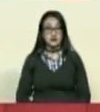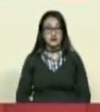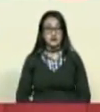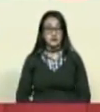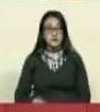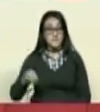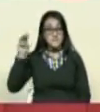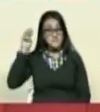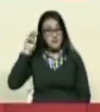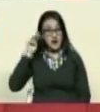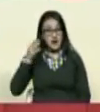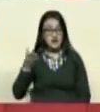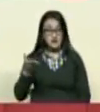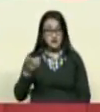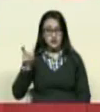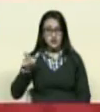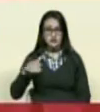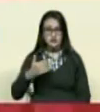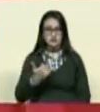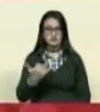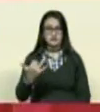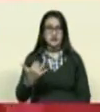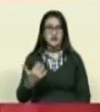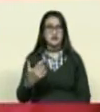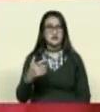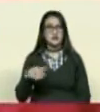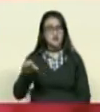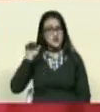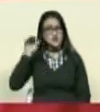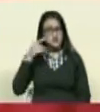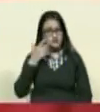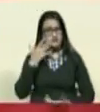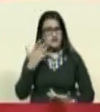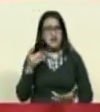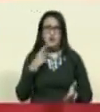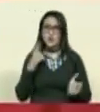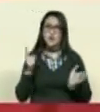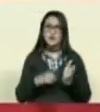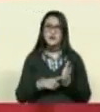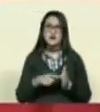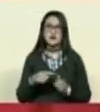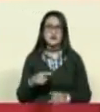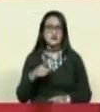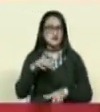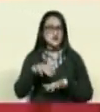maestro y general en jefe Pérez Arcay, los vamos a ver realizados. Miles de jóvenes